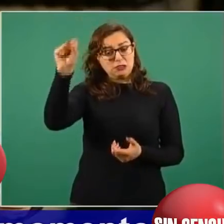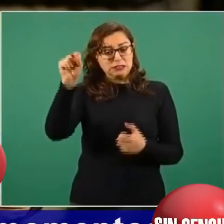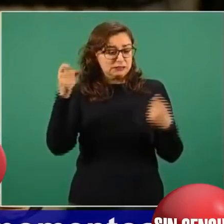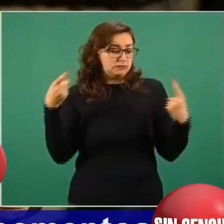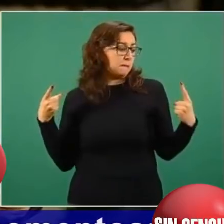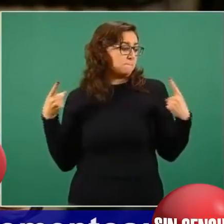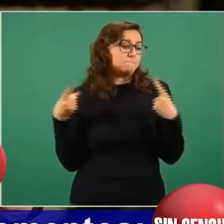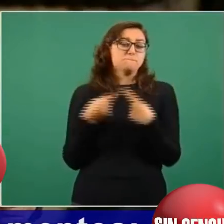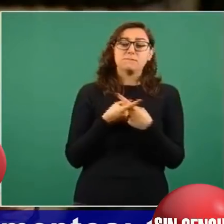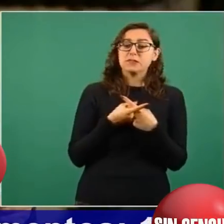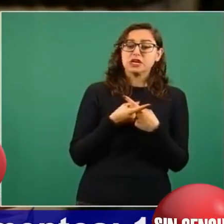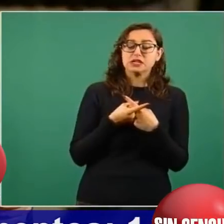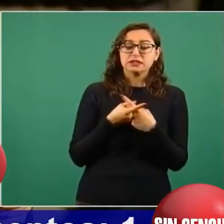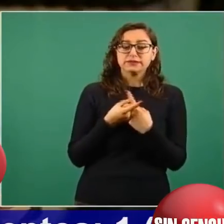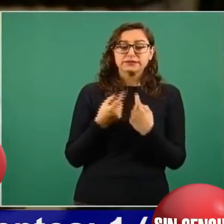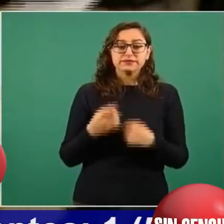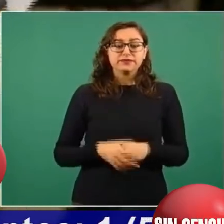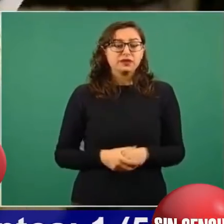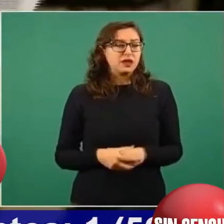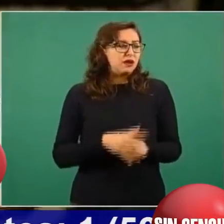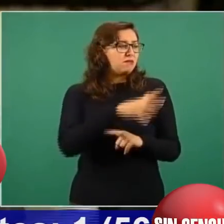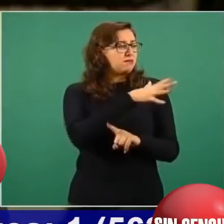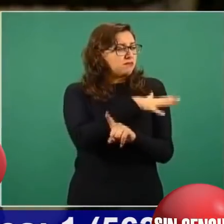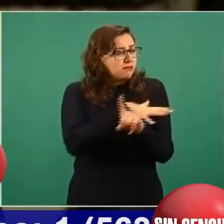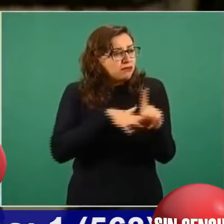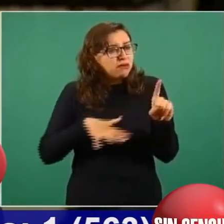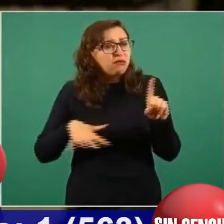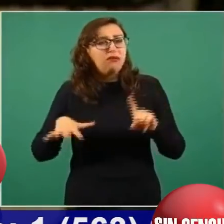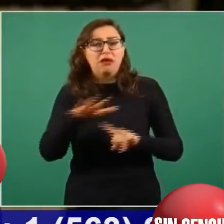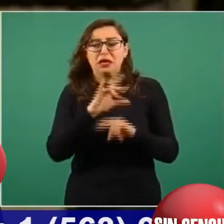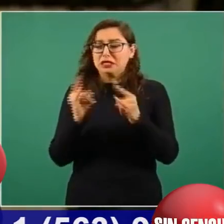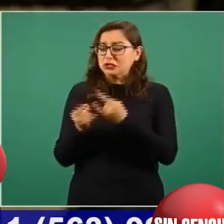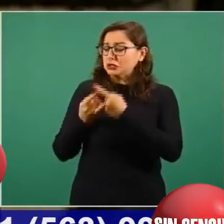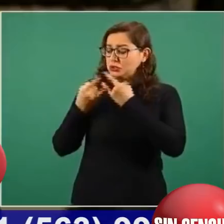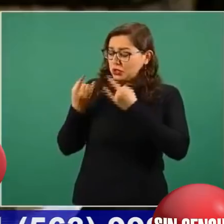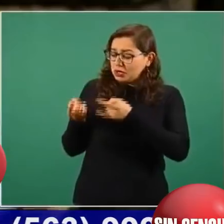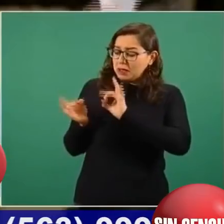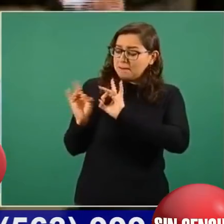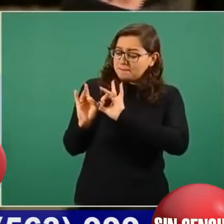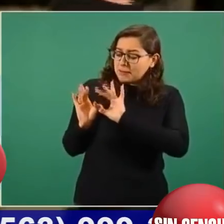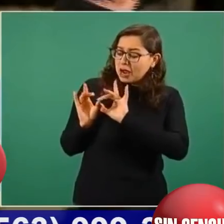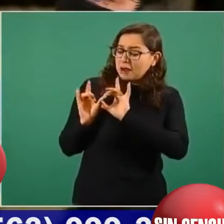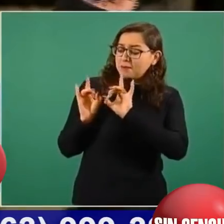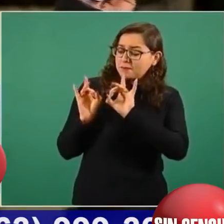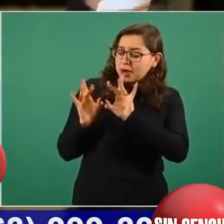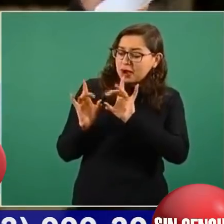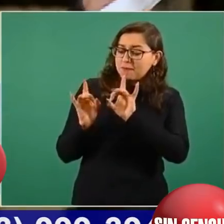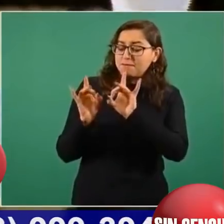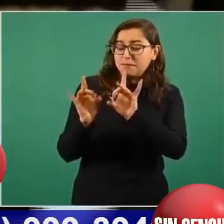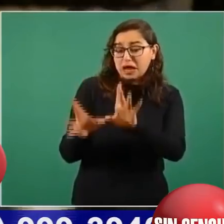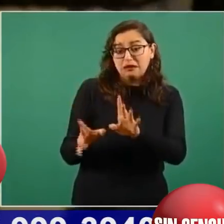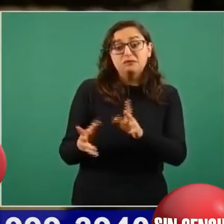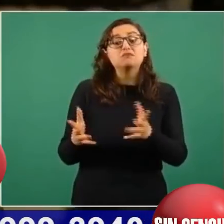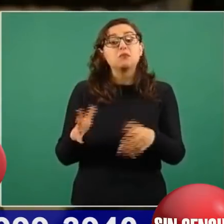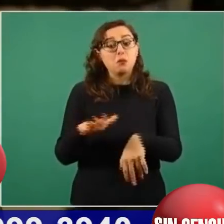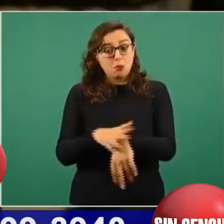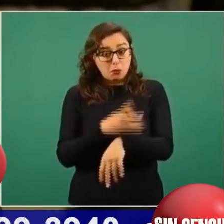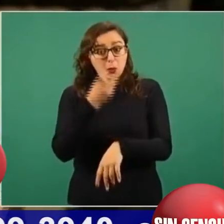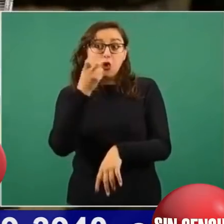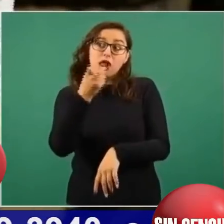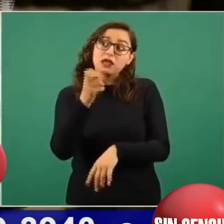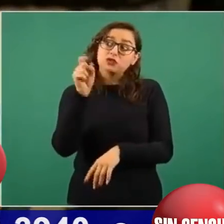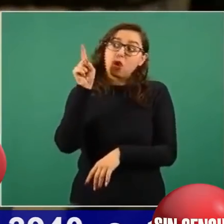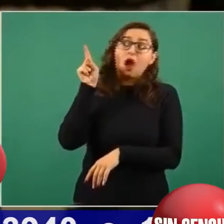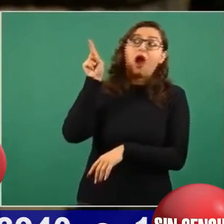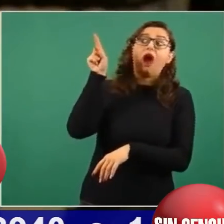tipo de circunstancias, por eso algún día sucedió lo que pasó allá en Ayotzinapa. Ese